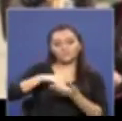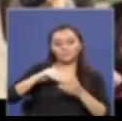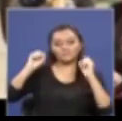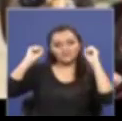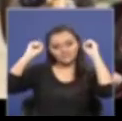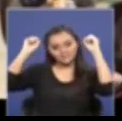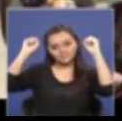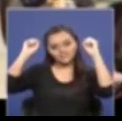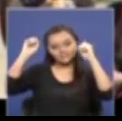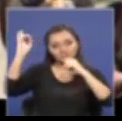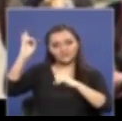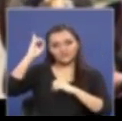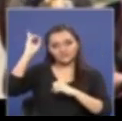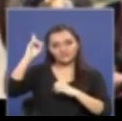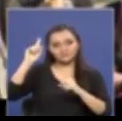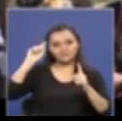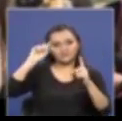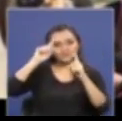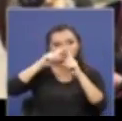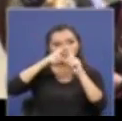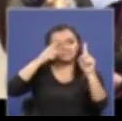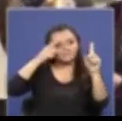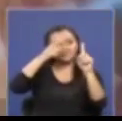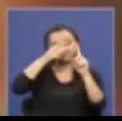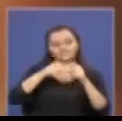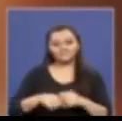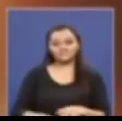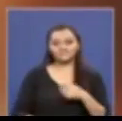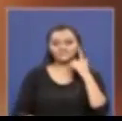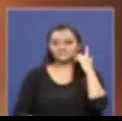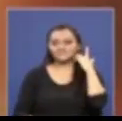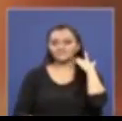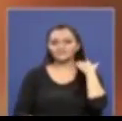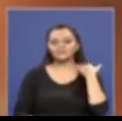viva nuestra querida Bolivia. Hasta la victoria siempre, compañeros.